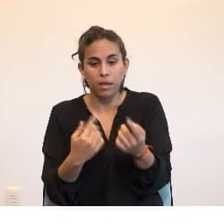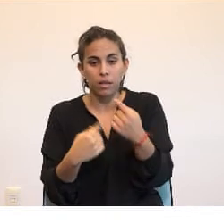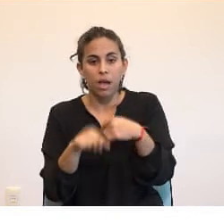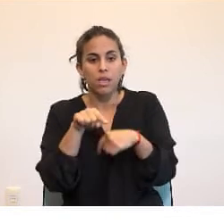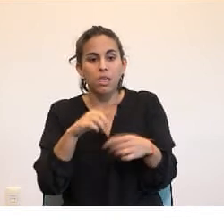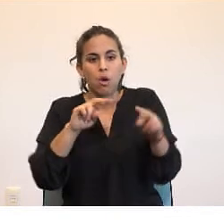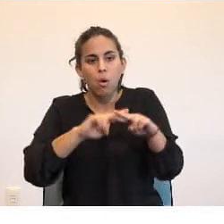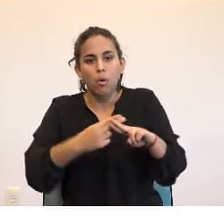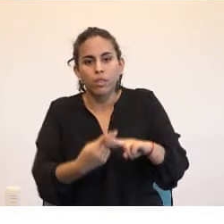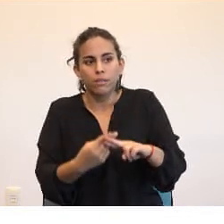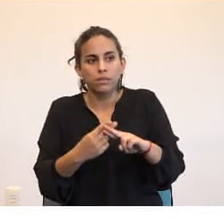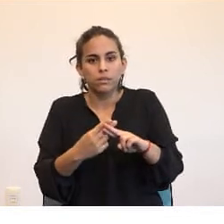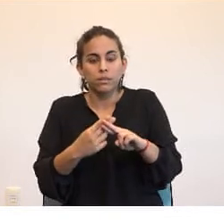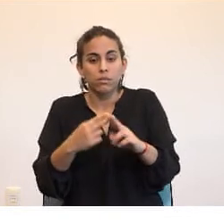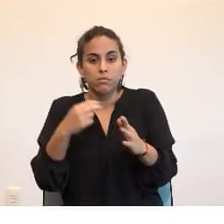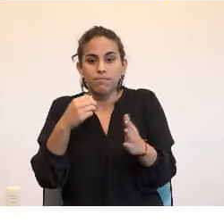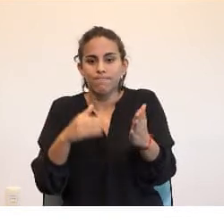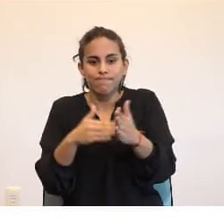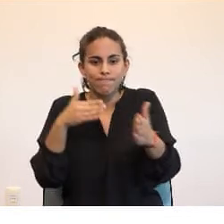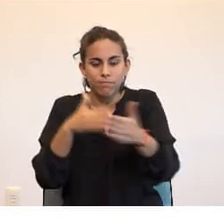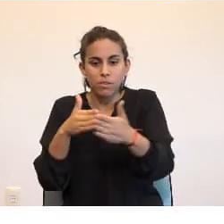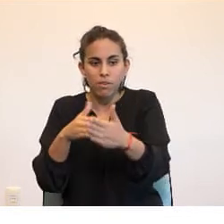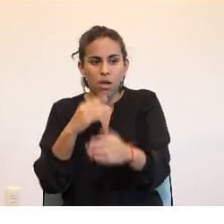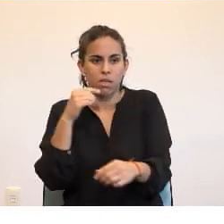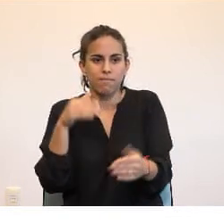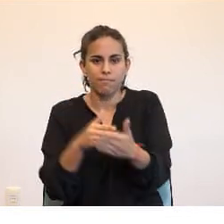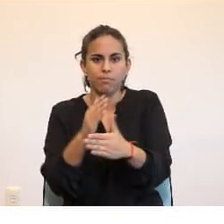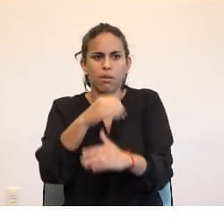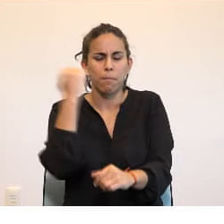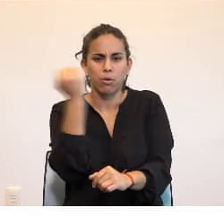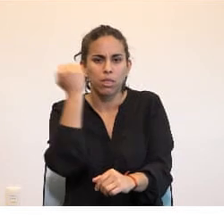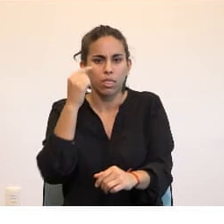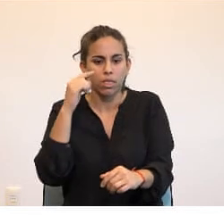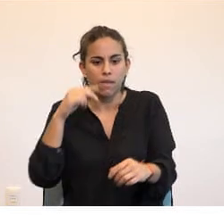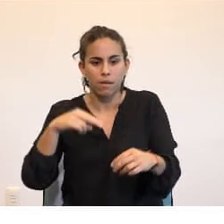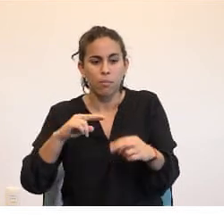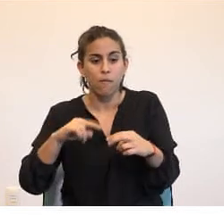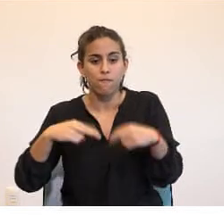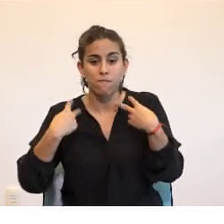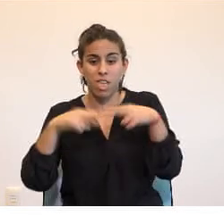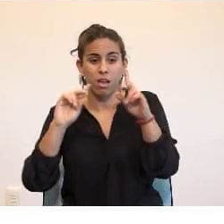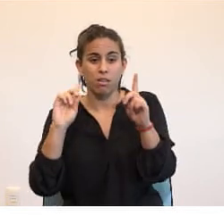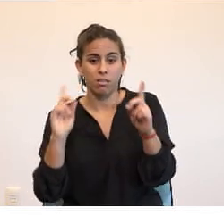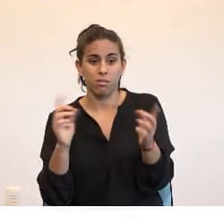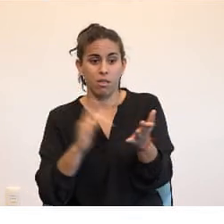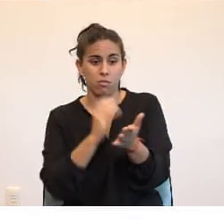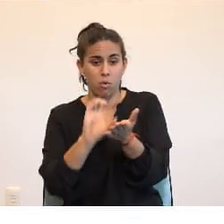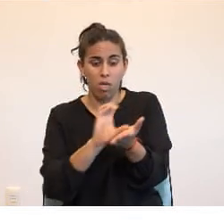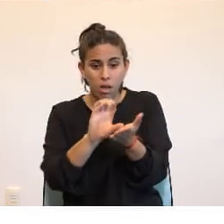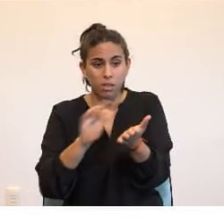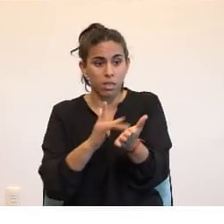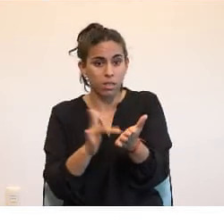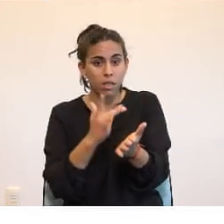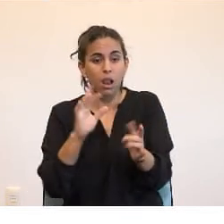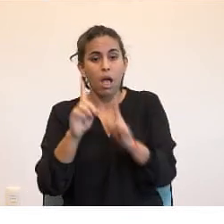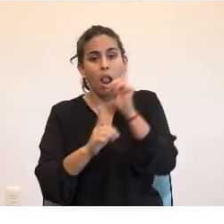nuevo un desafío, un hito muy importante en ese viaje hacia la ciudadanía digital. Tengo unos amigos que tienen un